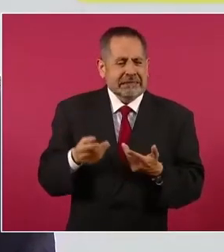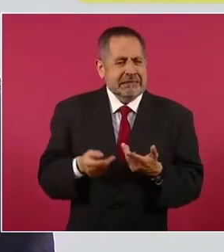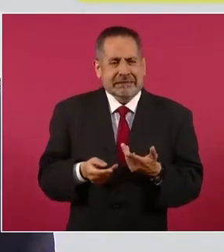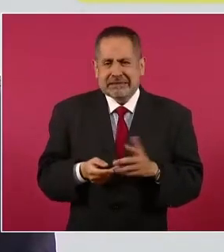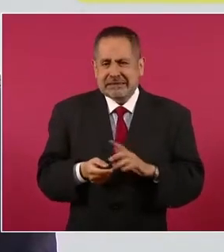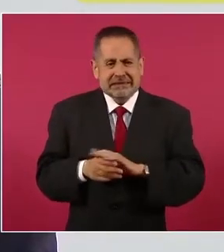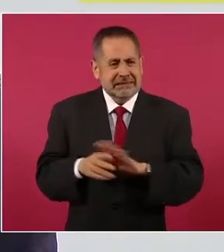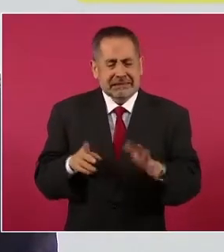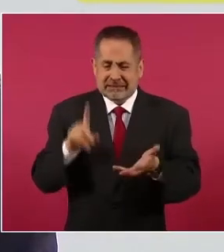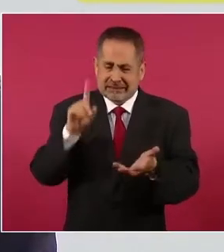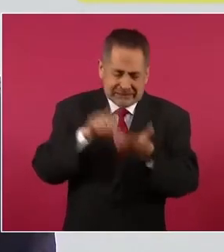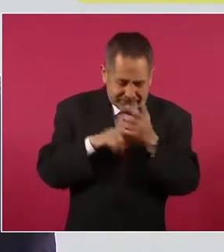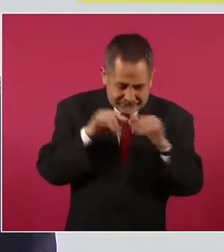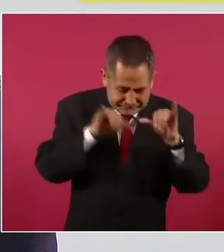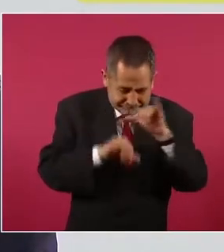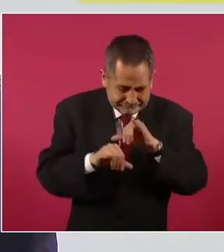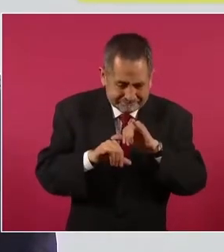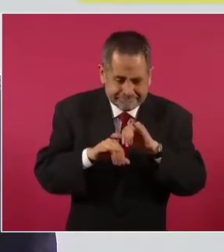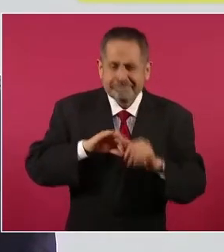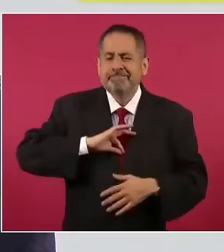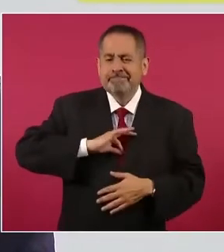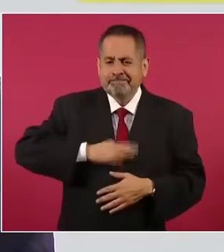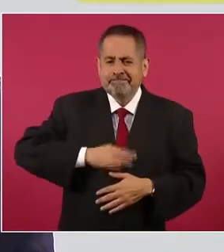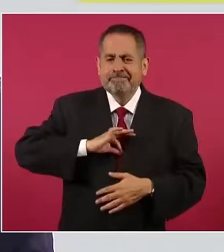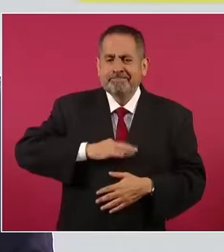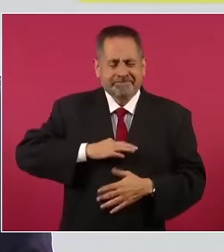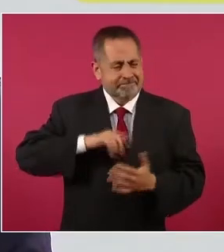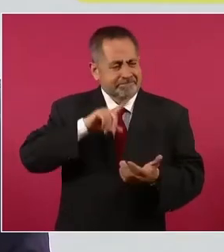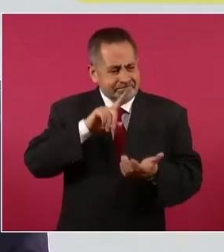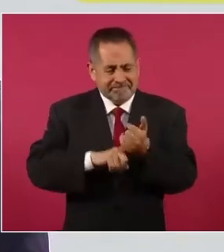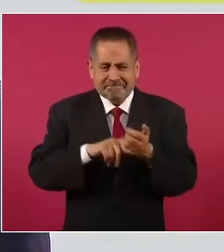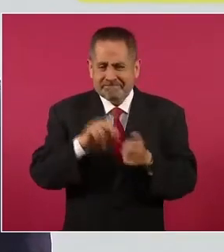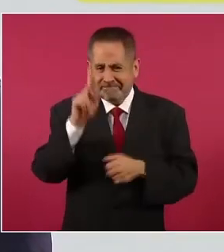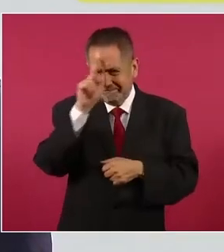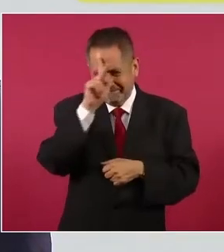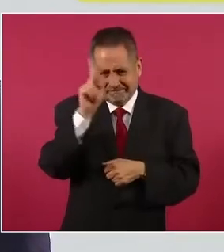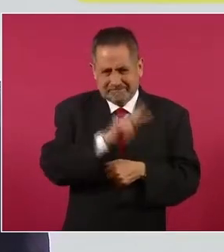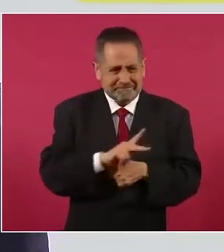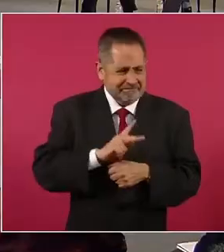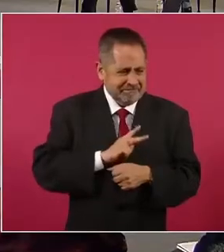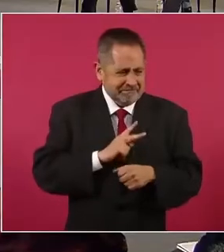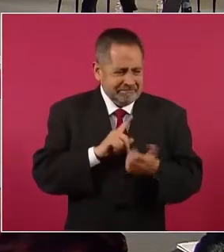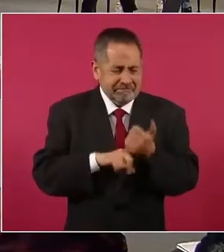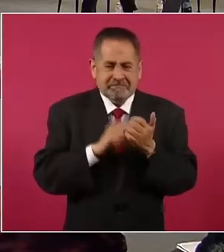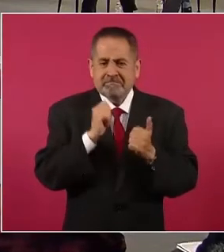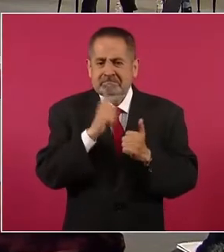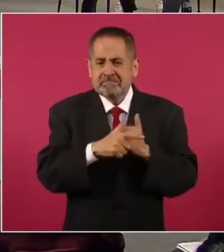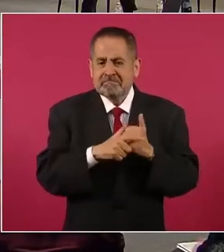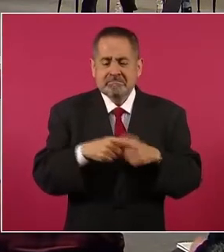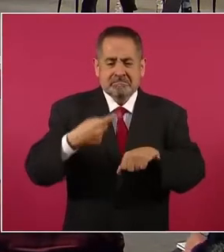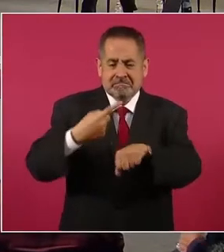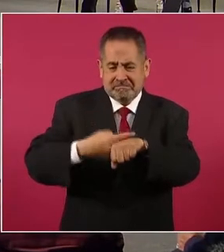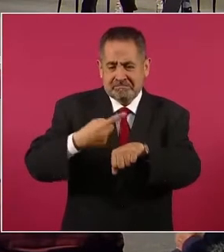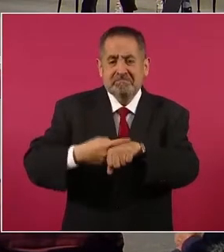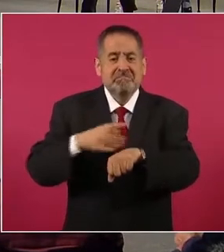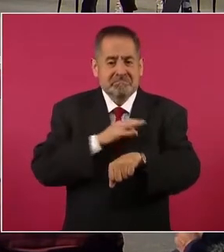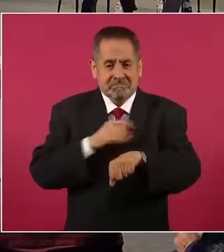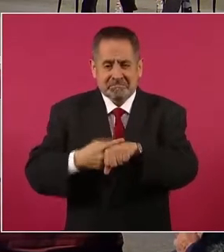productos contenían sustancias tóxicas que pueden ocasionar enfermedad respiratoria aguda e incluso la